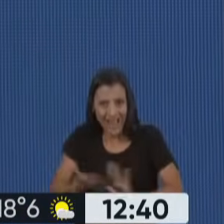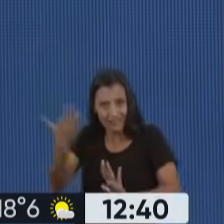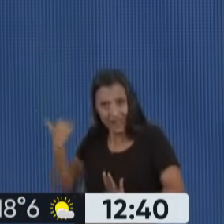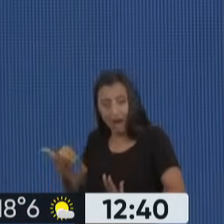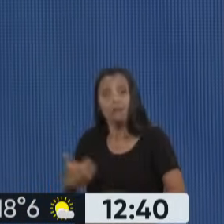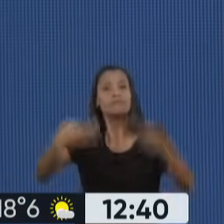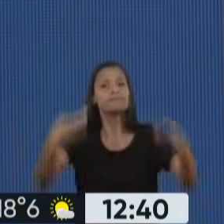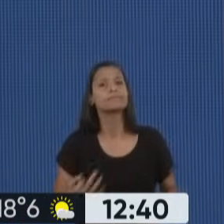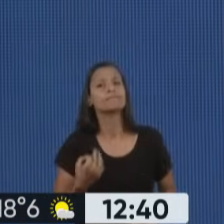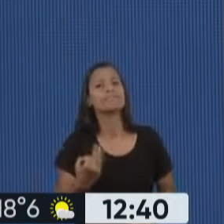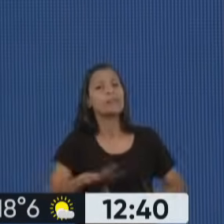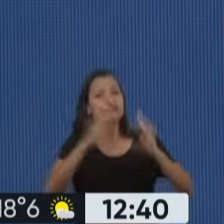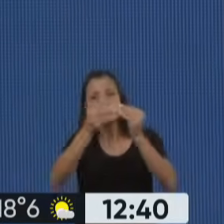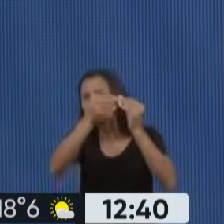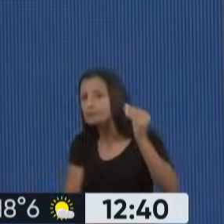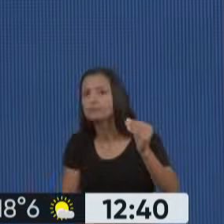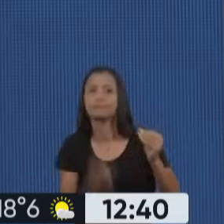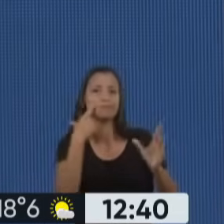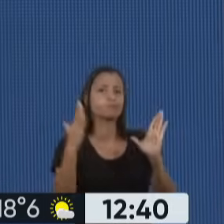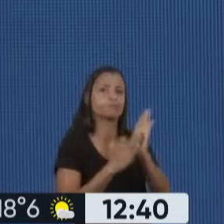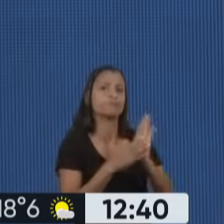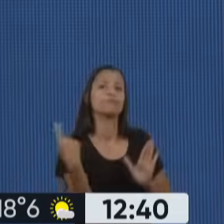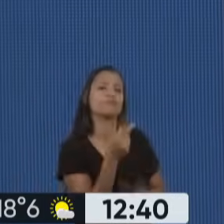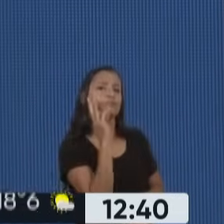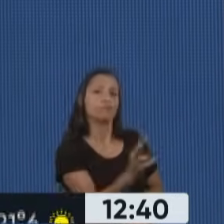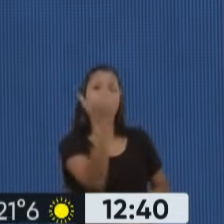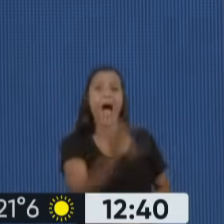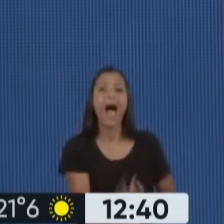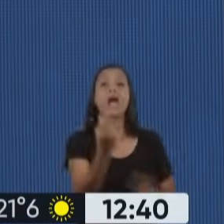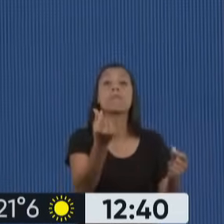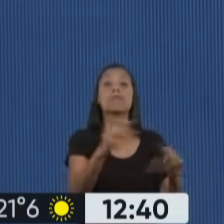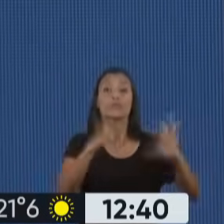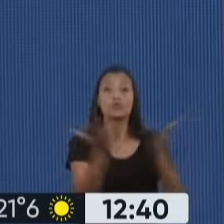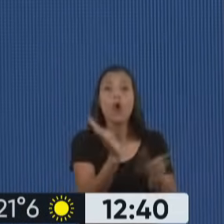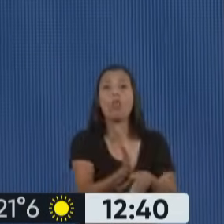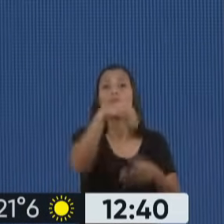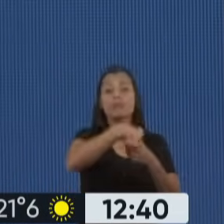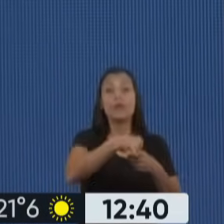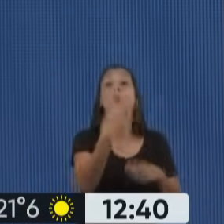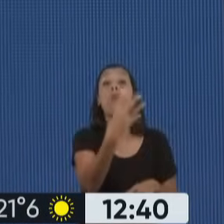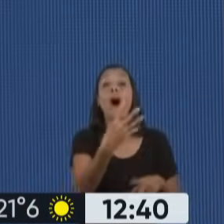Concretamente, nosotros teníamos 4 bases monetarias venciendo en un día.